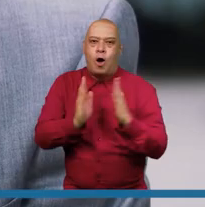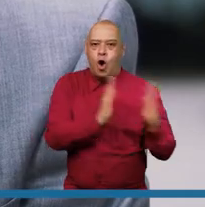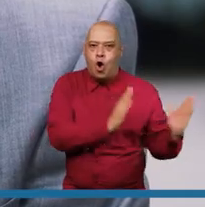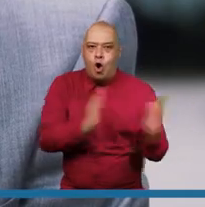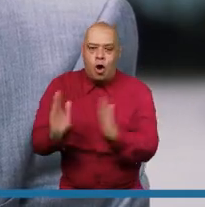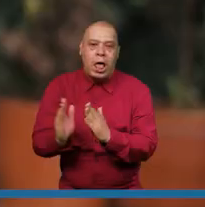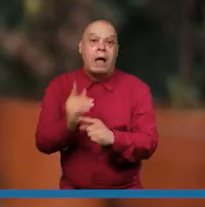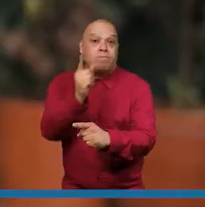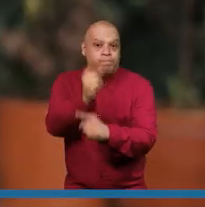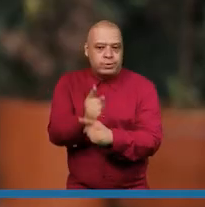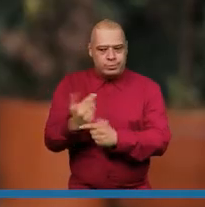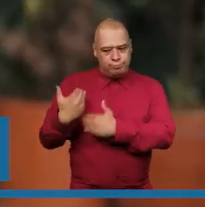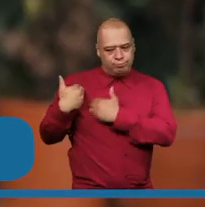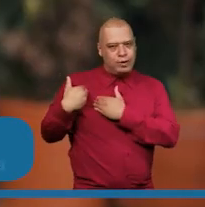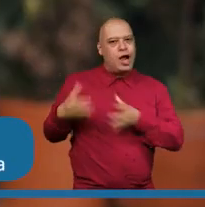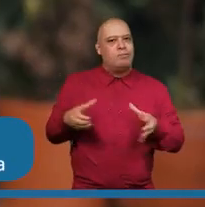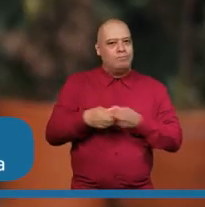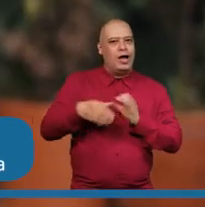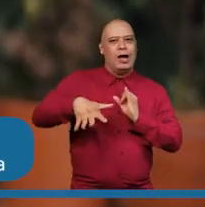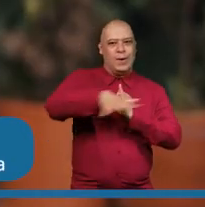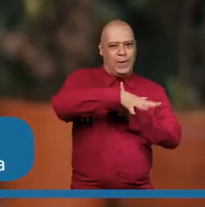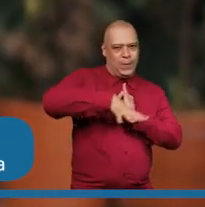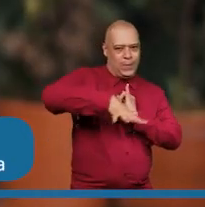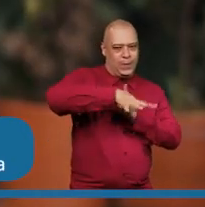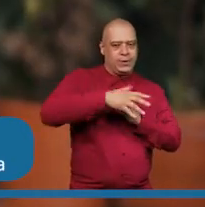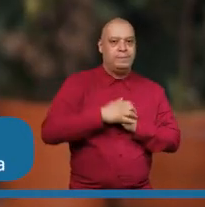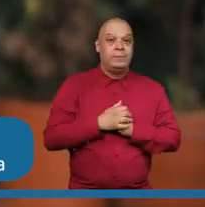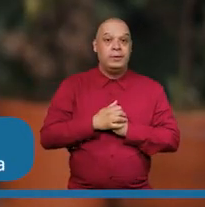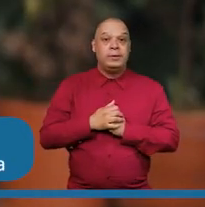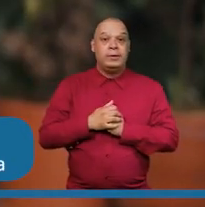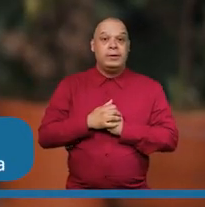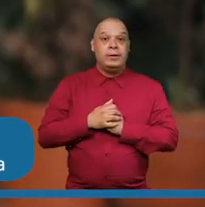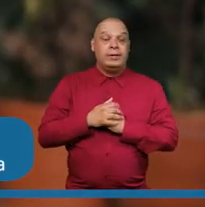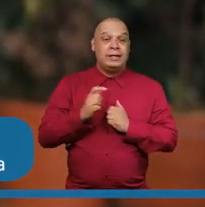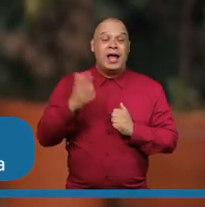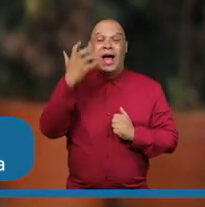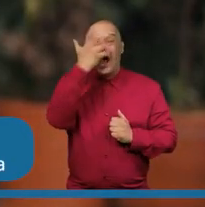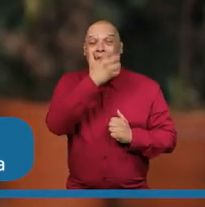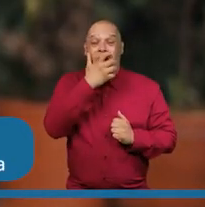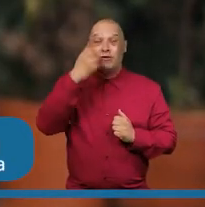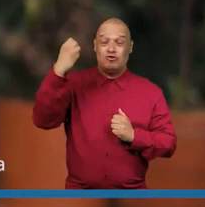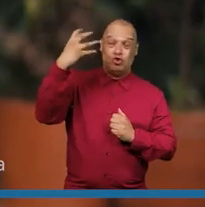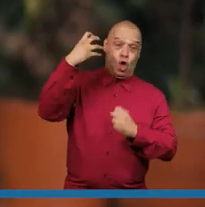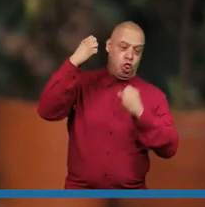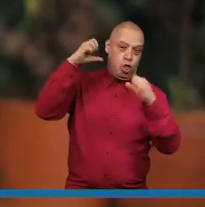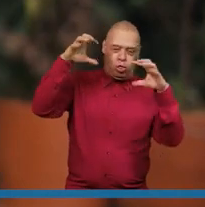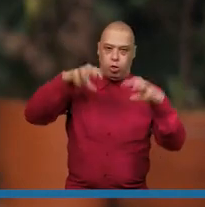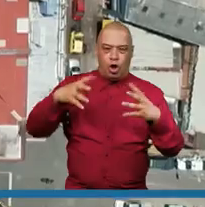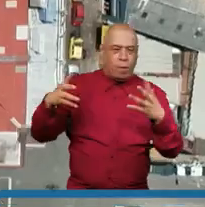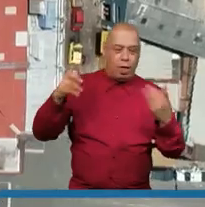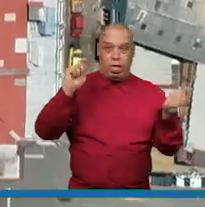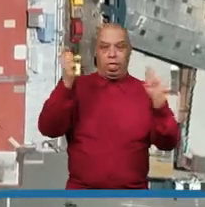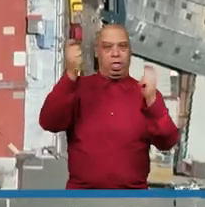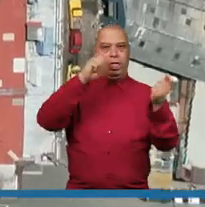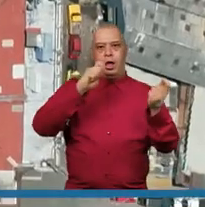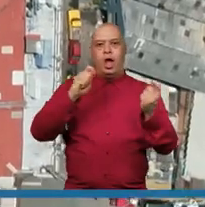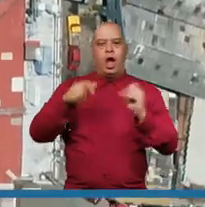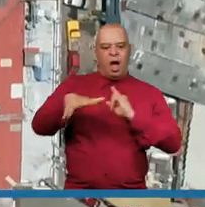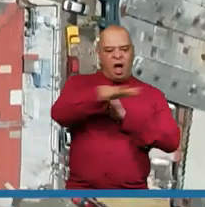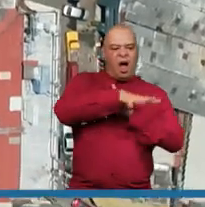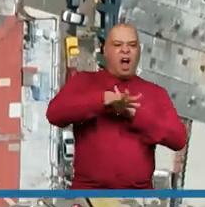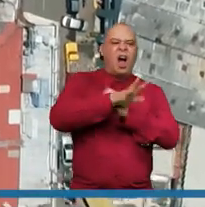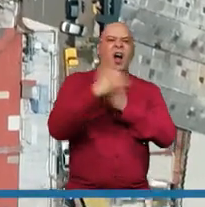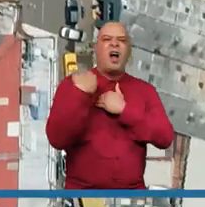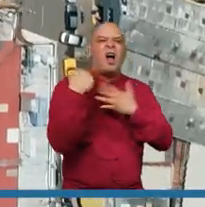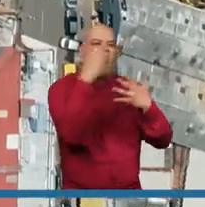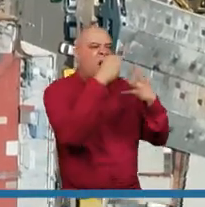resolver problemas. Está claro que debemos actuar para resolver el tema de la emergencia climática, pero el cómo, es decir,